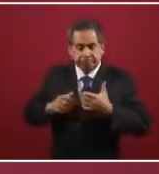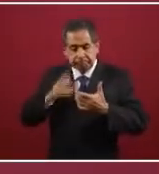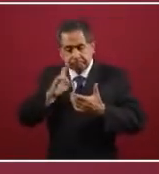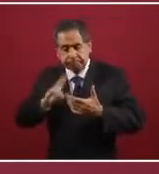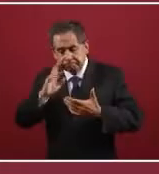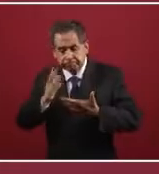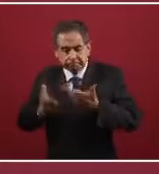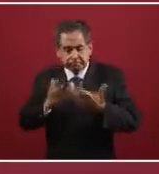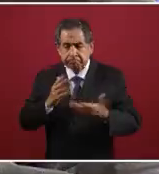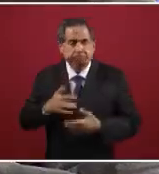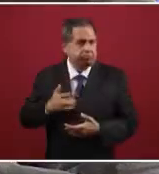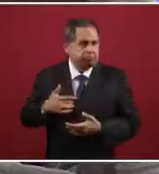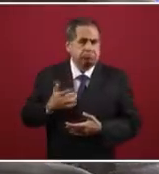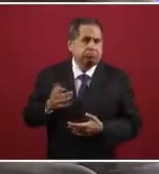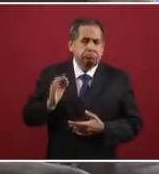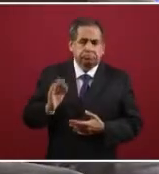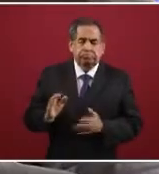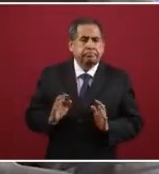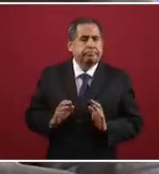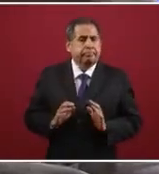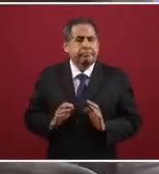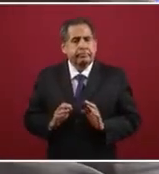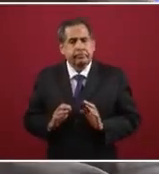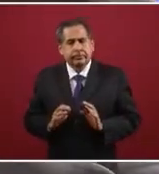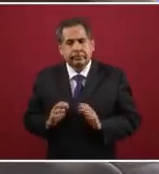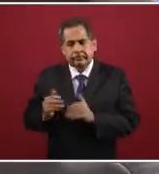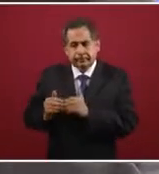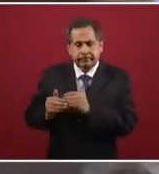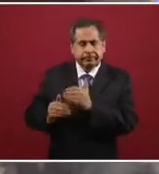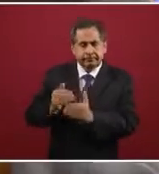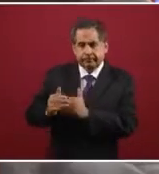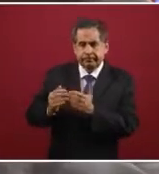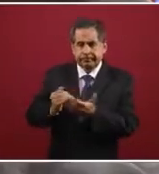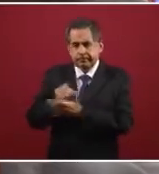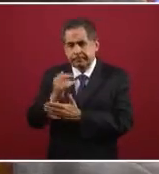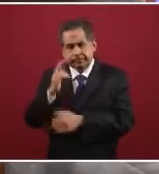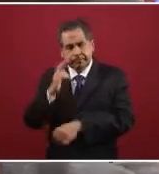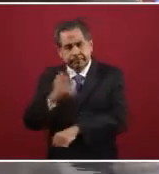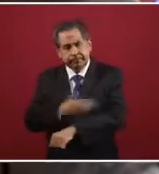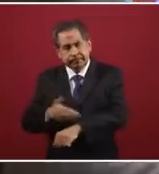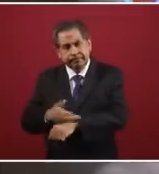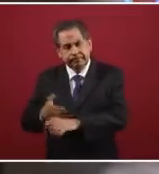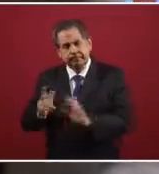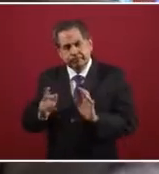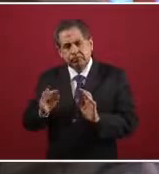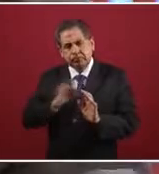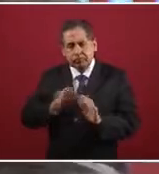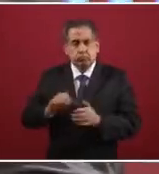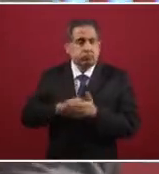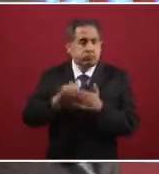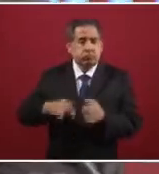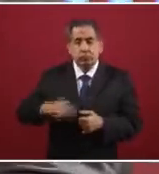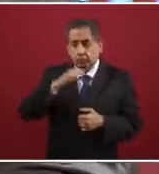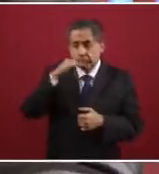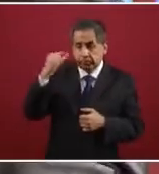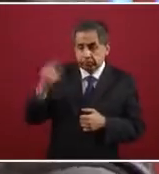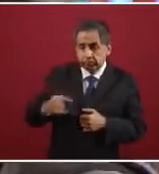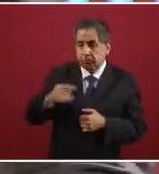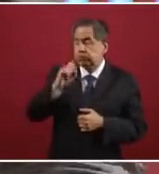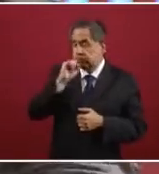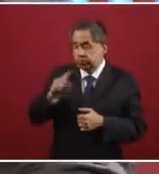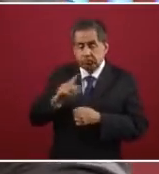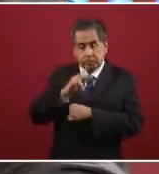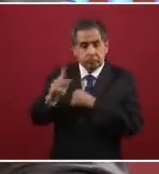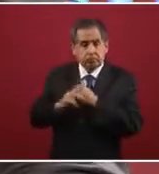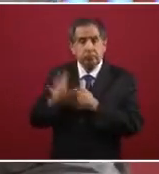que estarían en un grado de avance y definición de inversión diferente. Chile también ya, de los